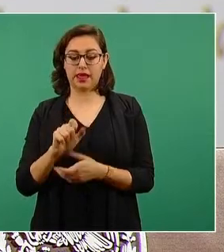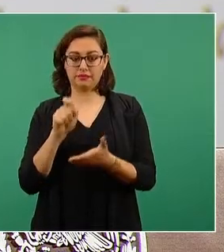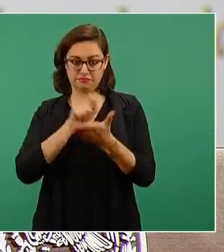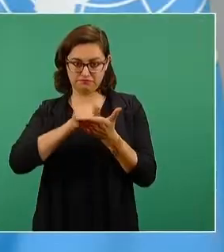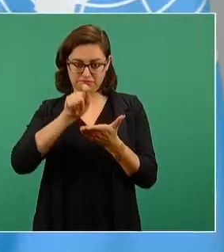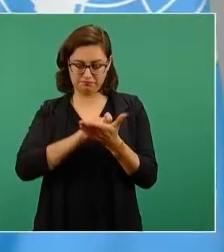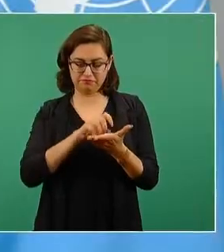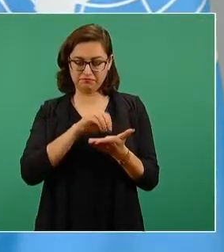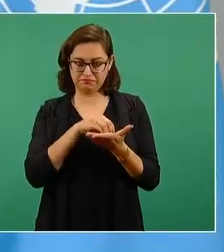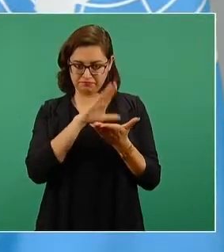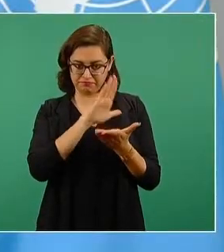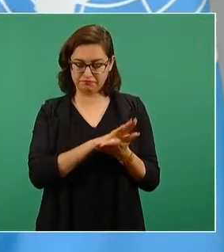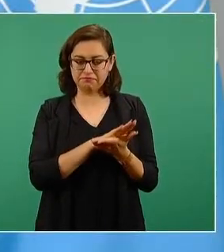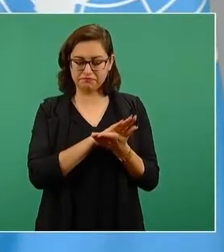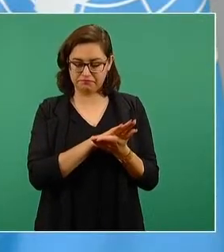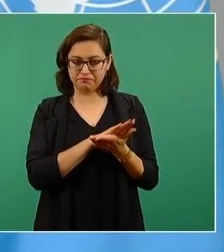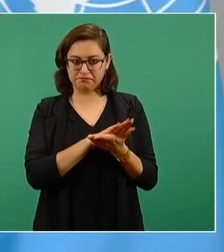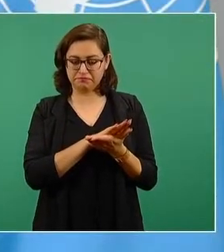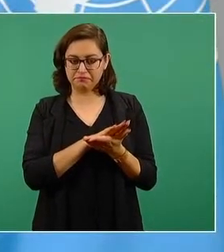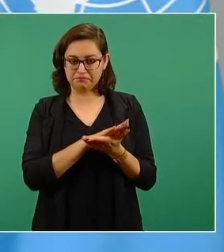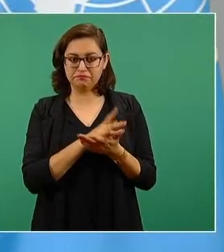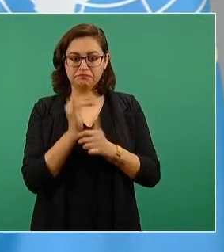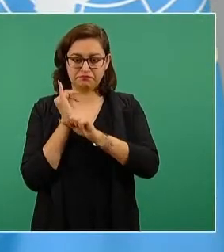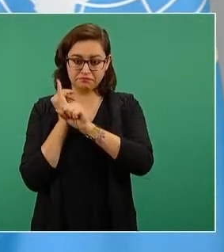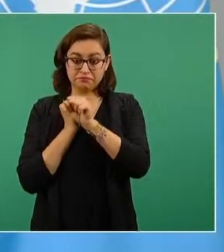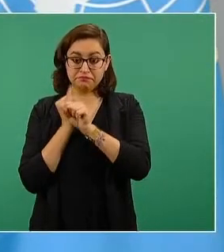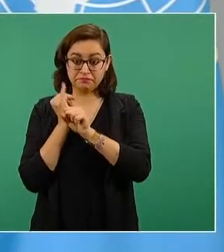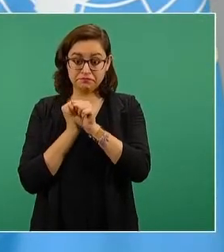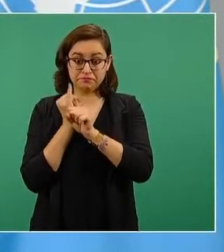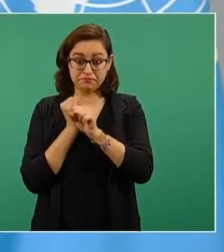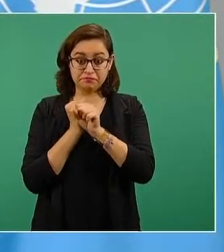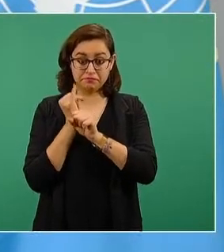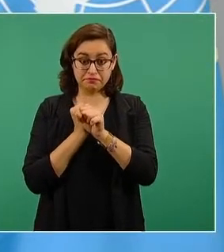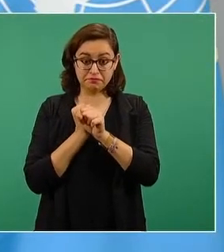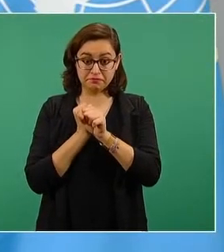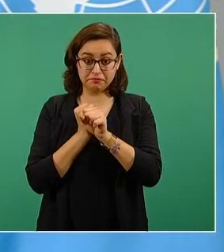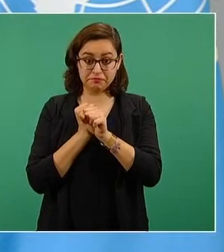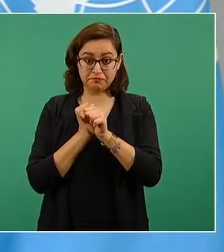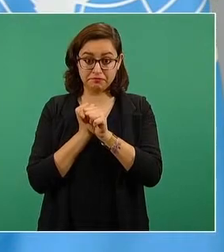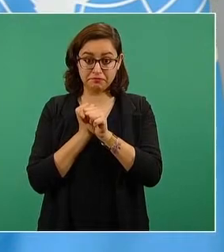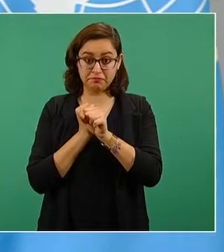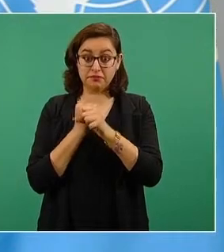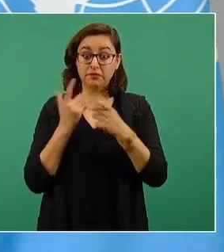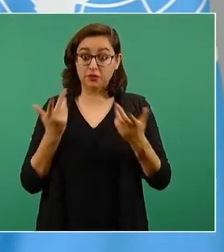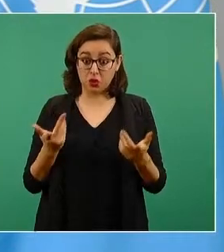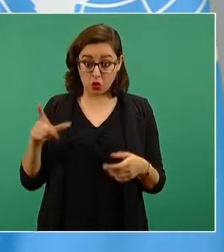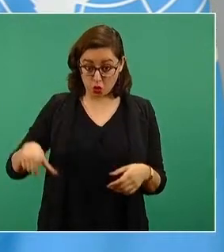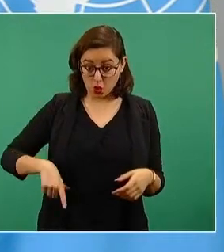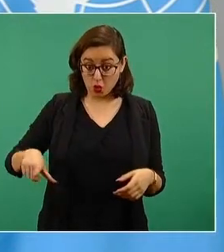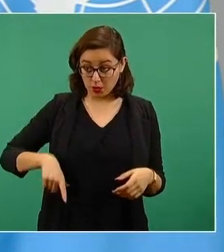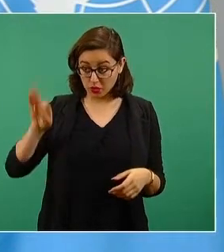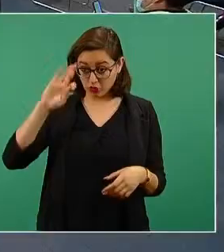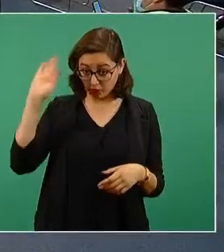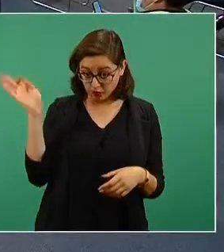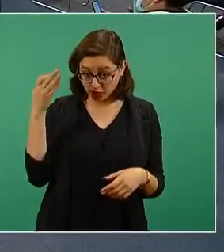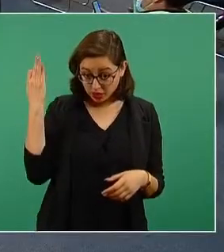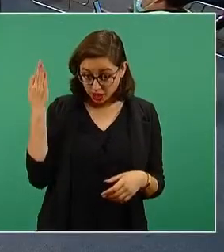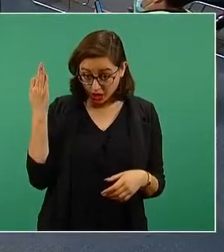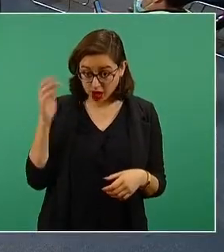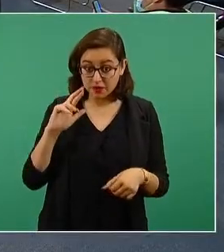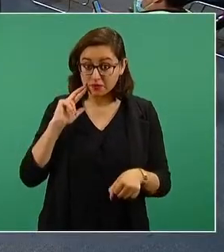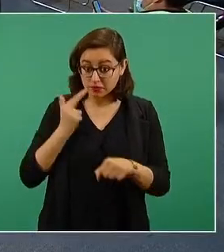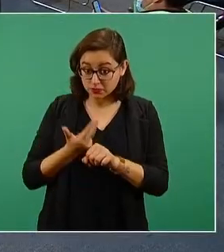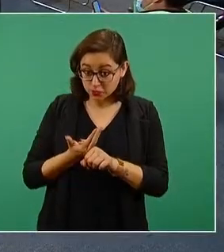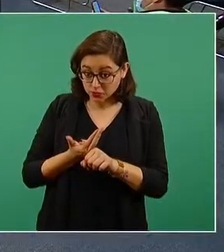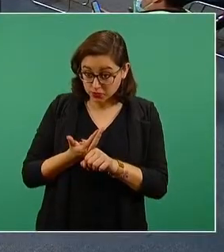te parece, que se investigue. Sí es competencia del gobierno federal. Yo creo